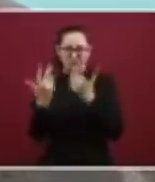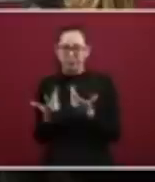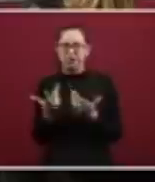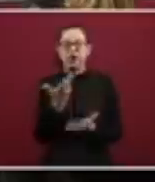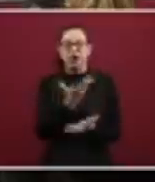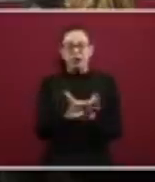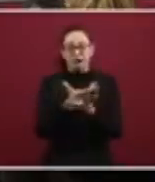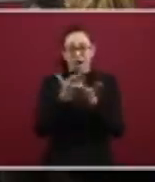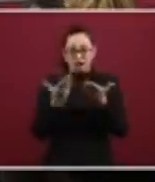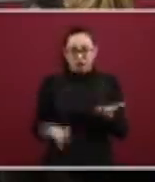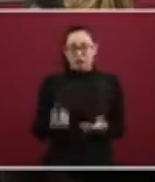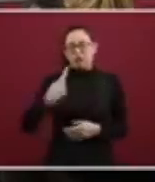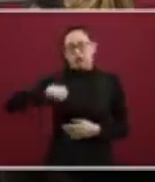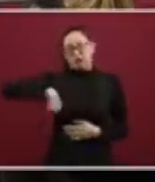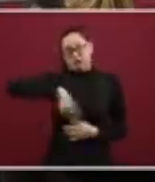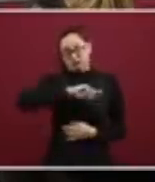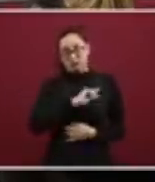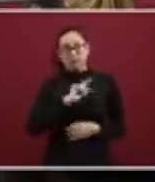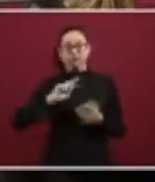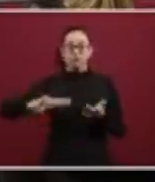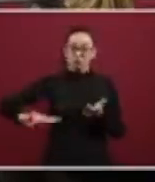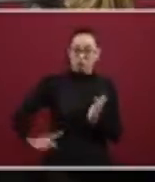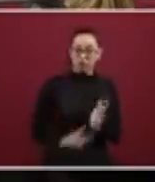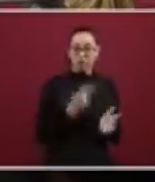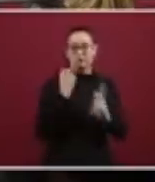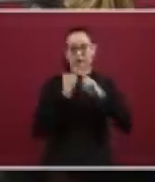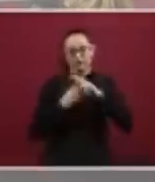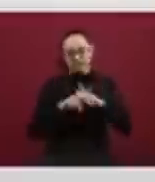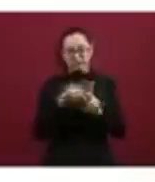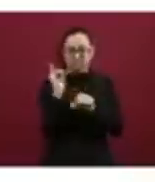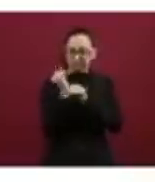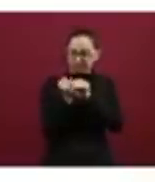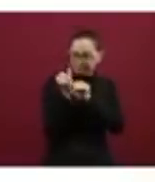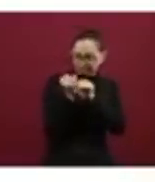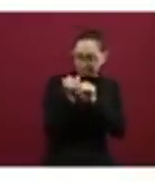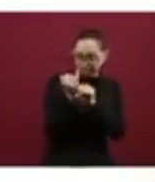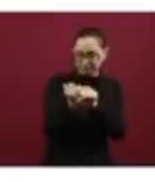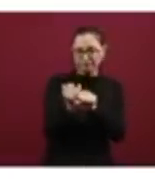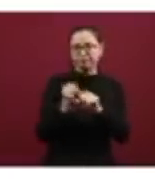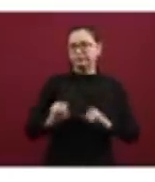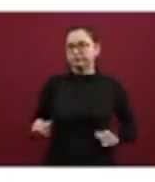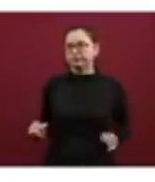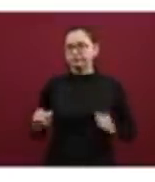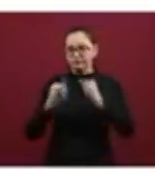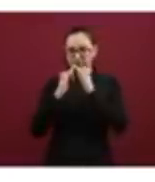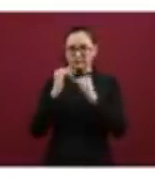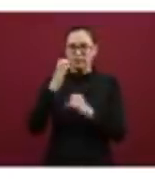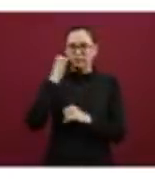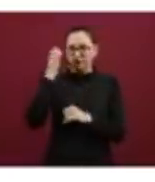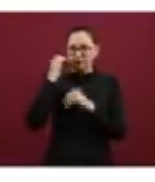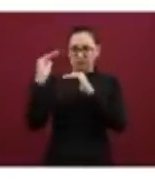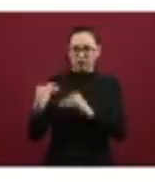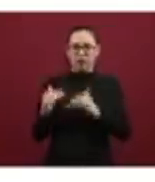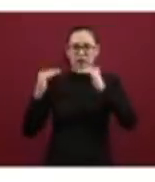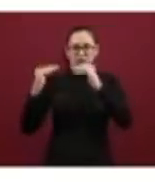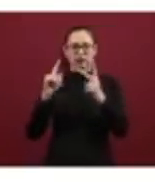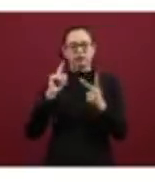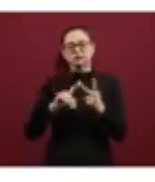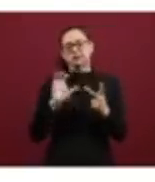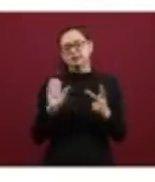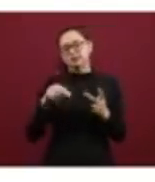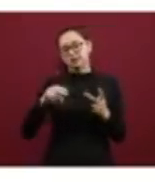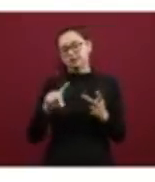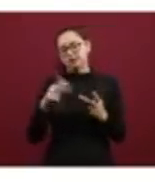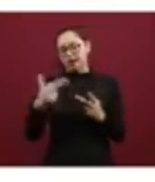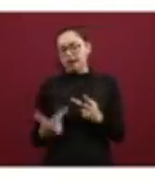retomado algunas investigaciones que se realizaron por distintas instituciones académicas o de la Comisión Nacional de Derechos Humanos, como